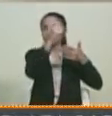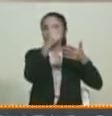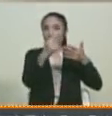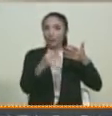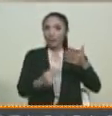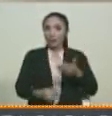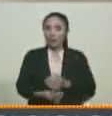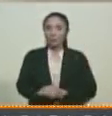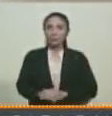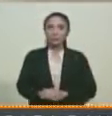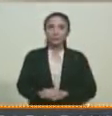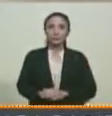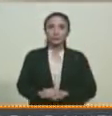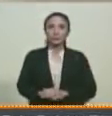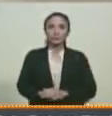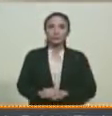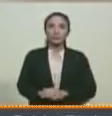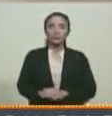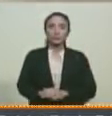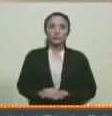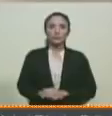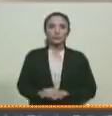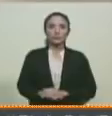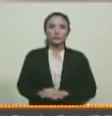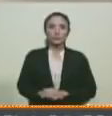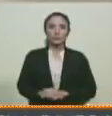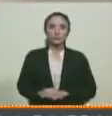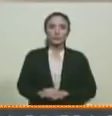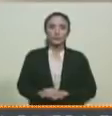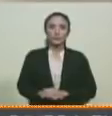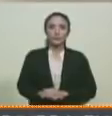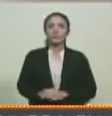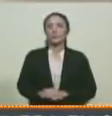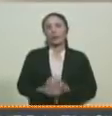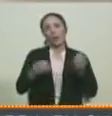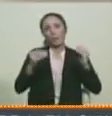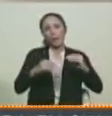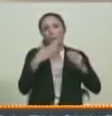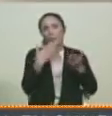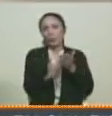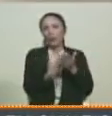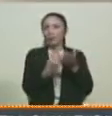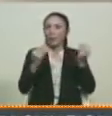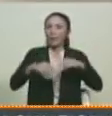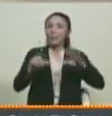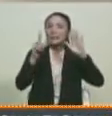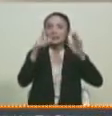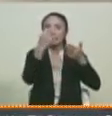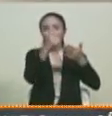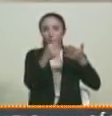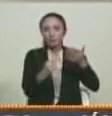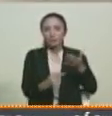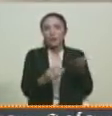Seguramente en las propuestas programáticas del Gran Polo hay mucho más de 6 líneas.